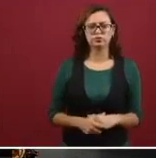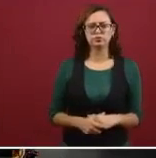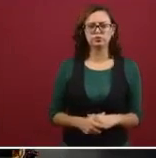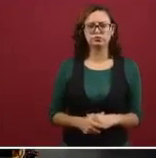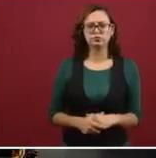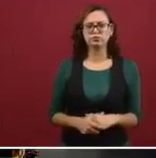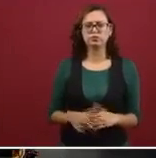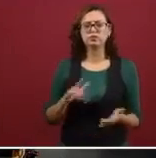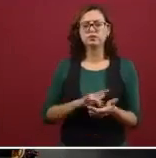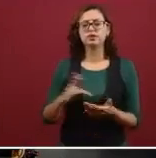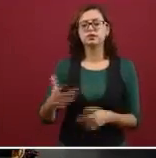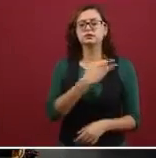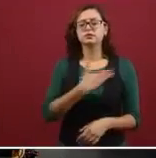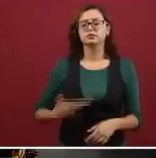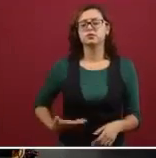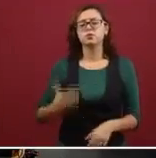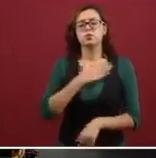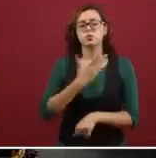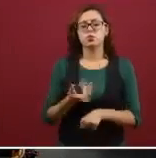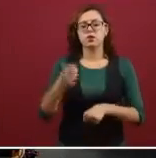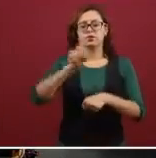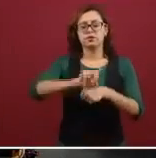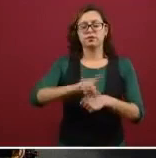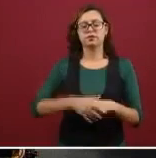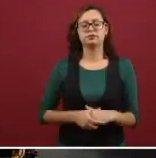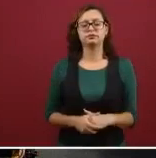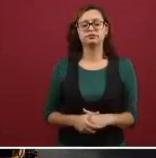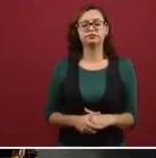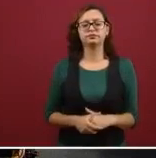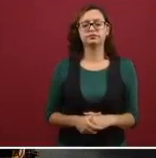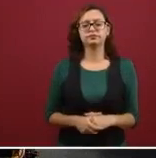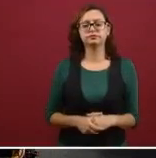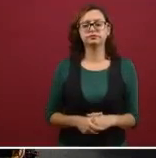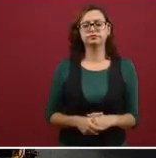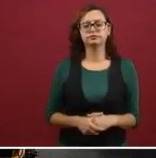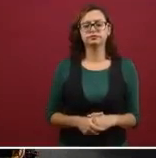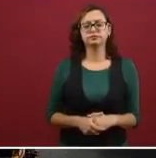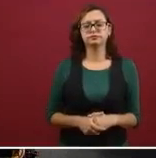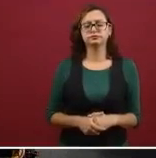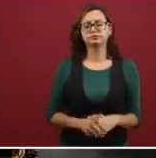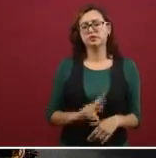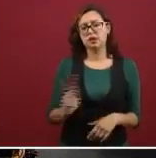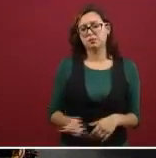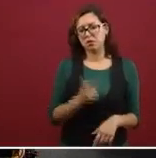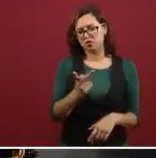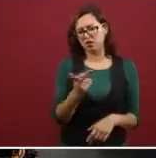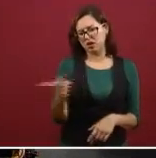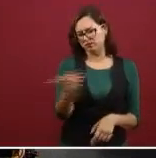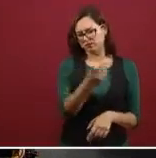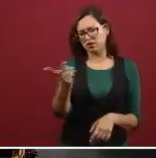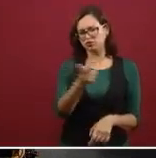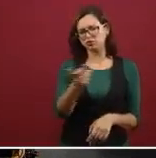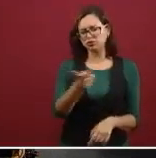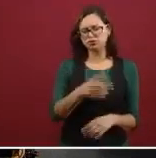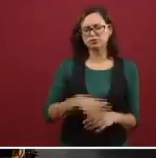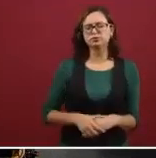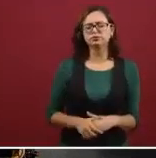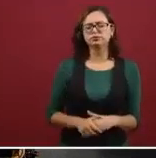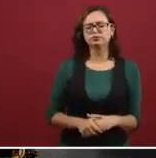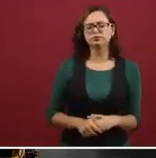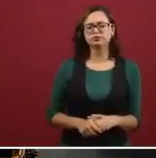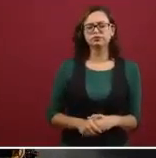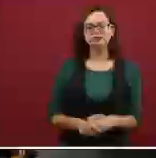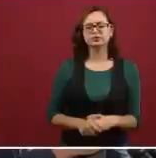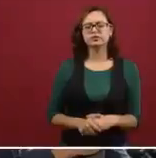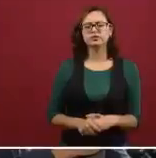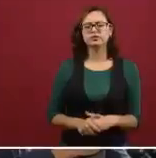Gracias, señor presidente. Buen día. Alejandro Lelo, de la Red Grupo Cantón. Presidente, preguntarle también al señor director, de este billón